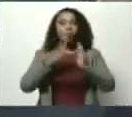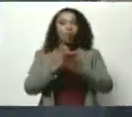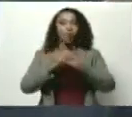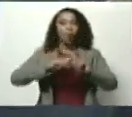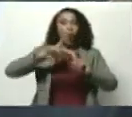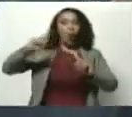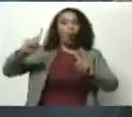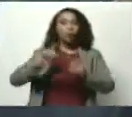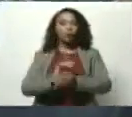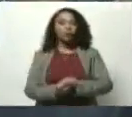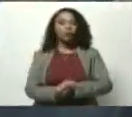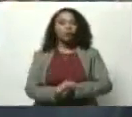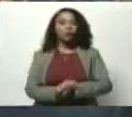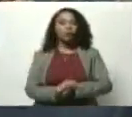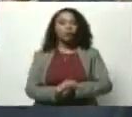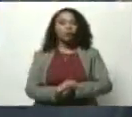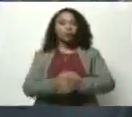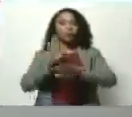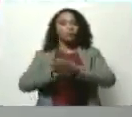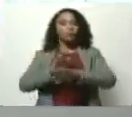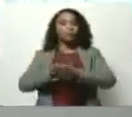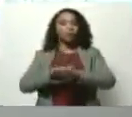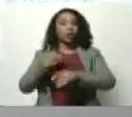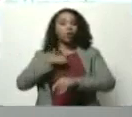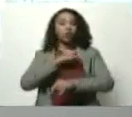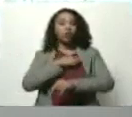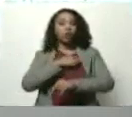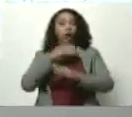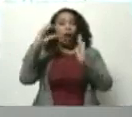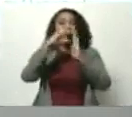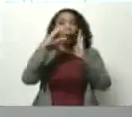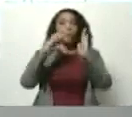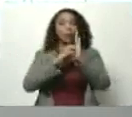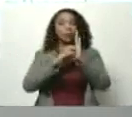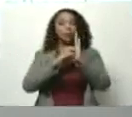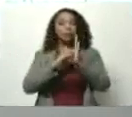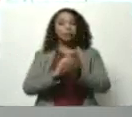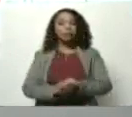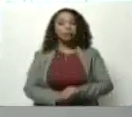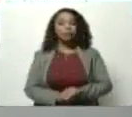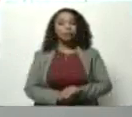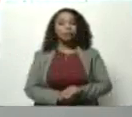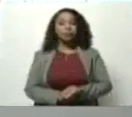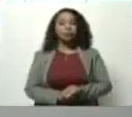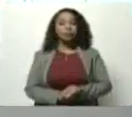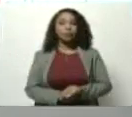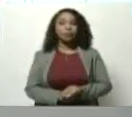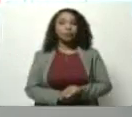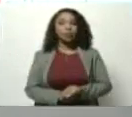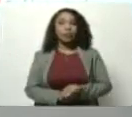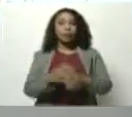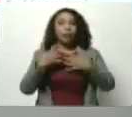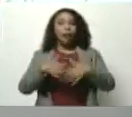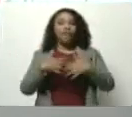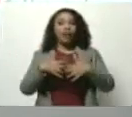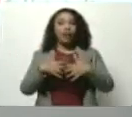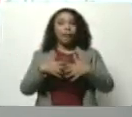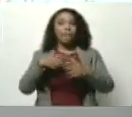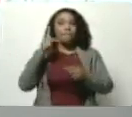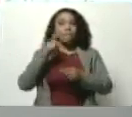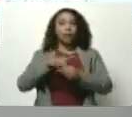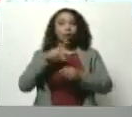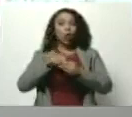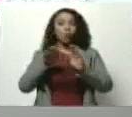y por lo tanto para nosotros y para la industria petrolera y gasífera